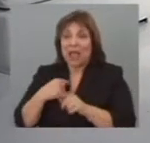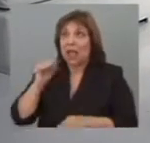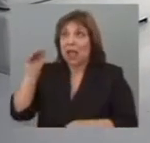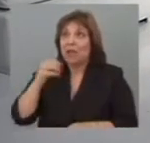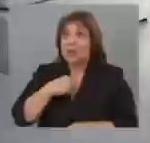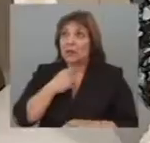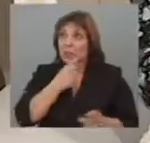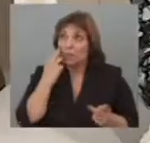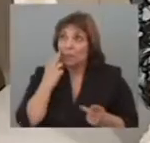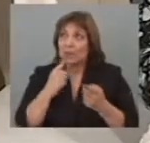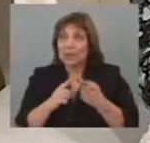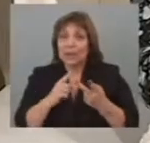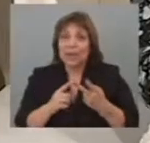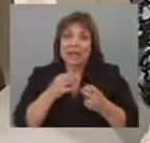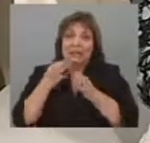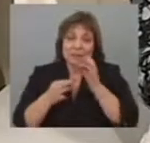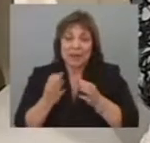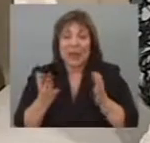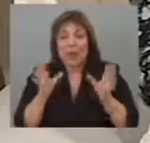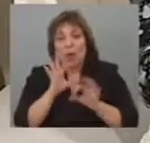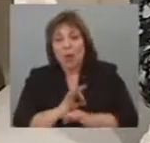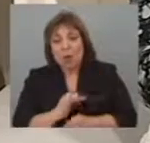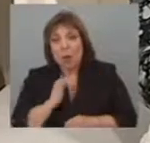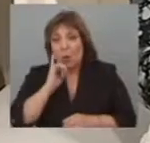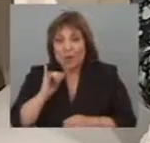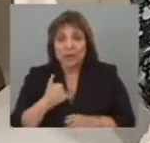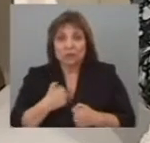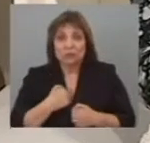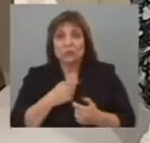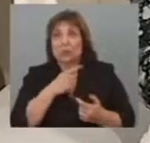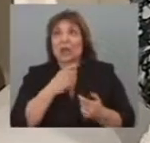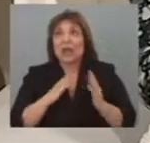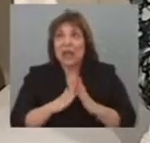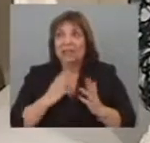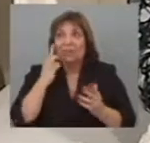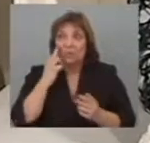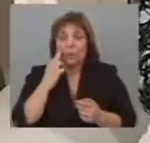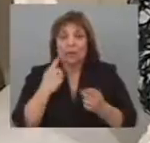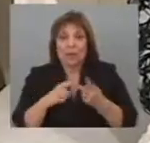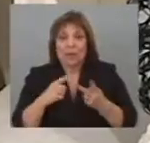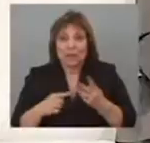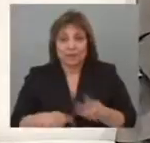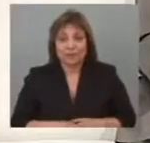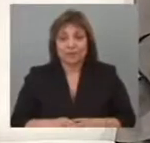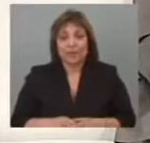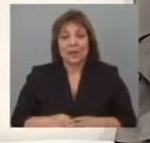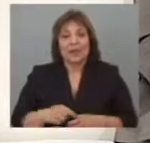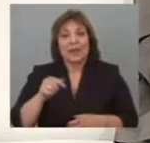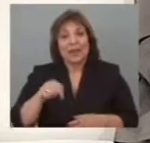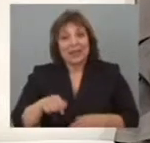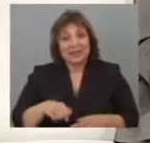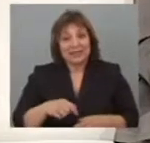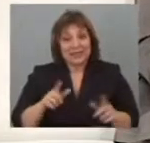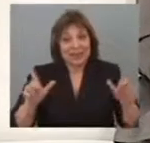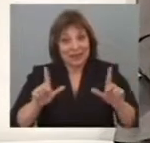ellos puedan explicarles, bueno, o expresarles que están viviendo una situación difícil. Uh-huh. Beatriz, en nuestro